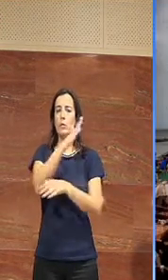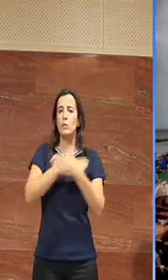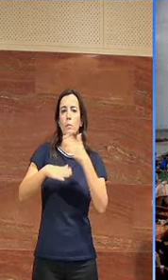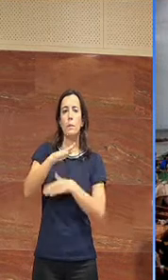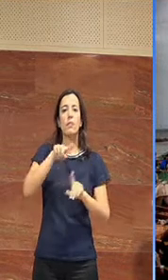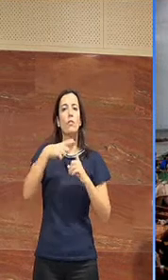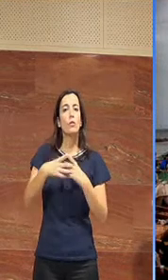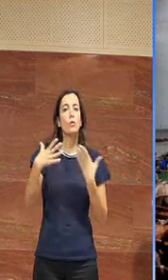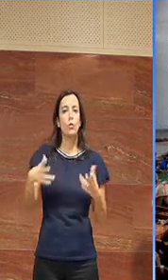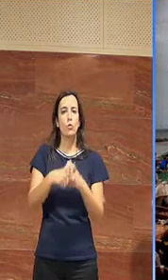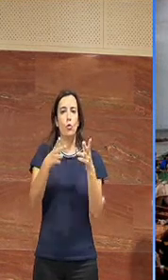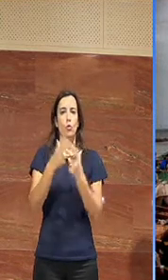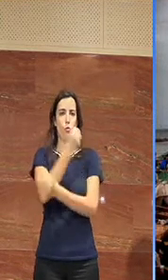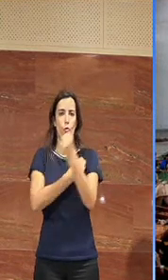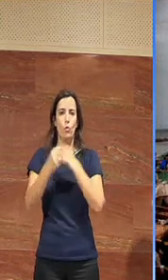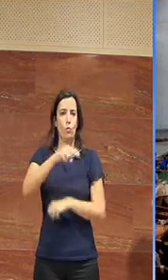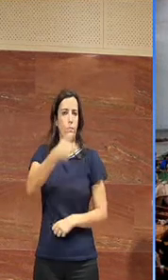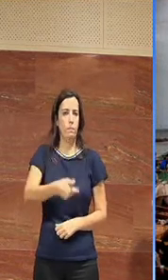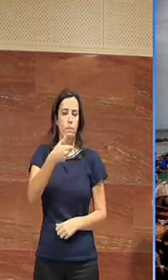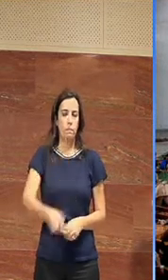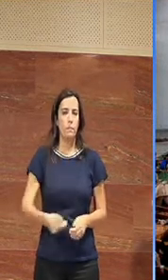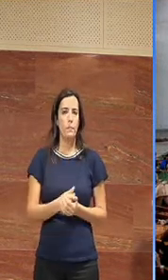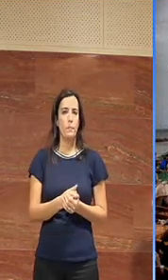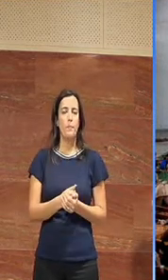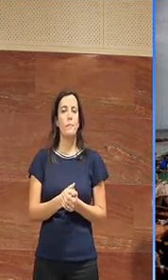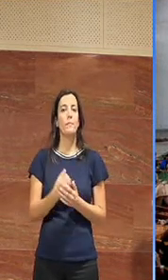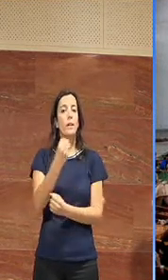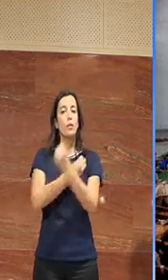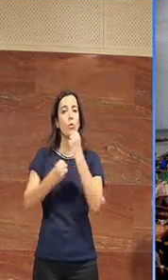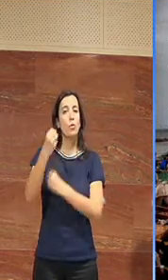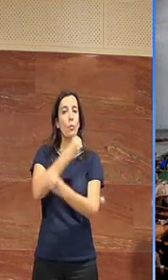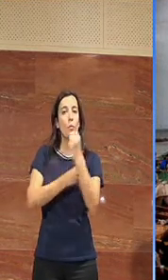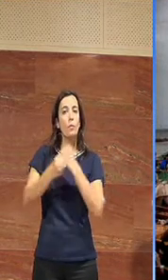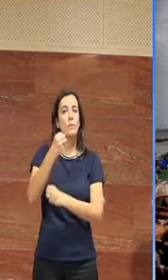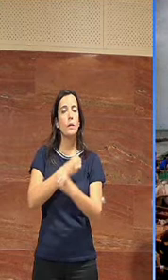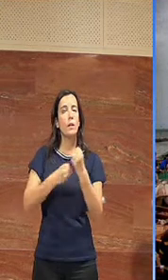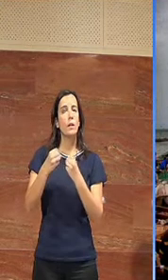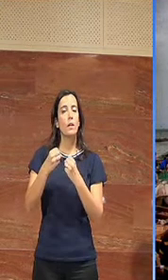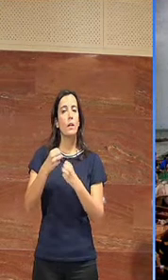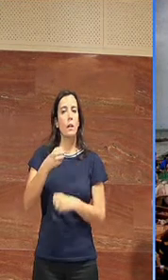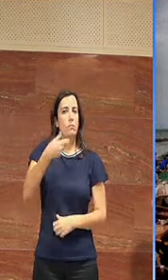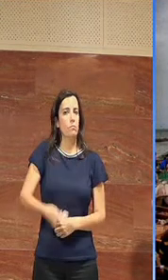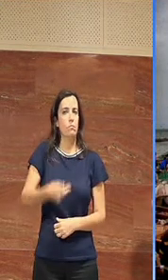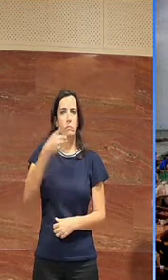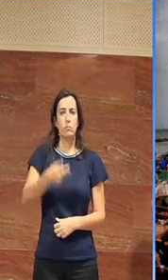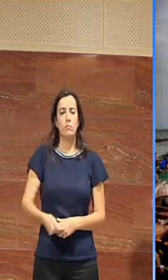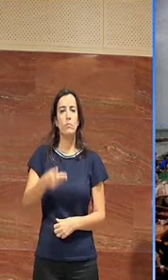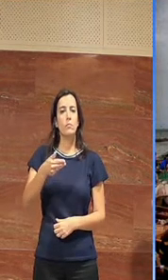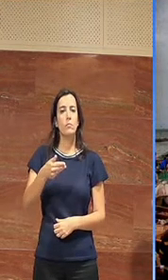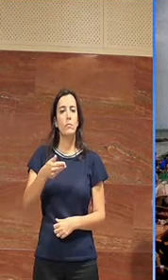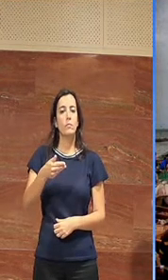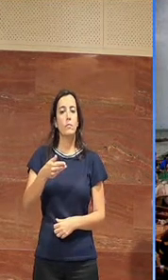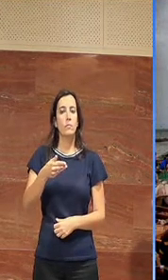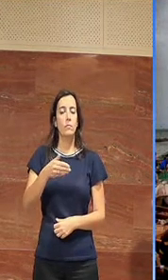es el factor socioeconómico. La economía fundamental en la informalidad es precisamente el hecho